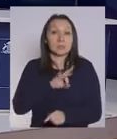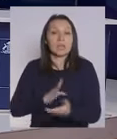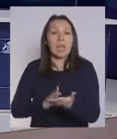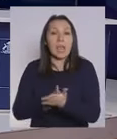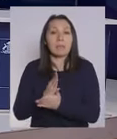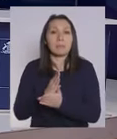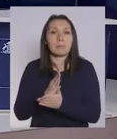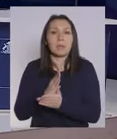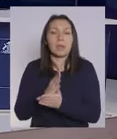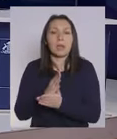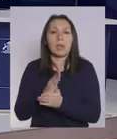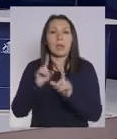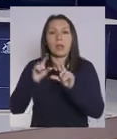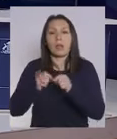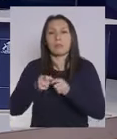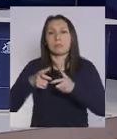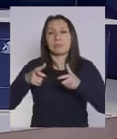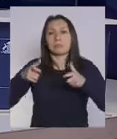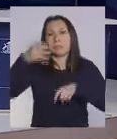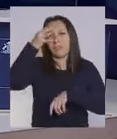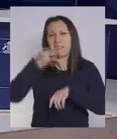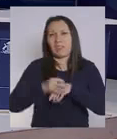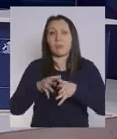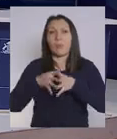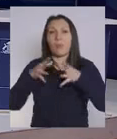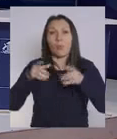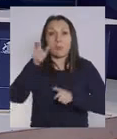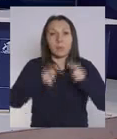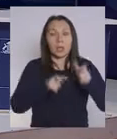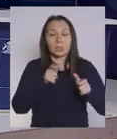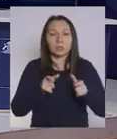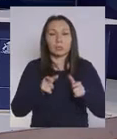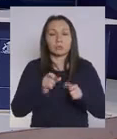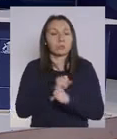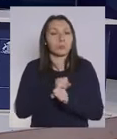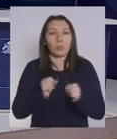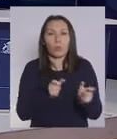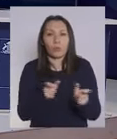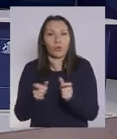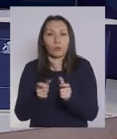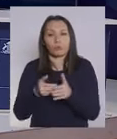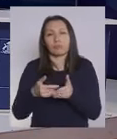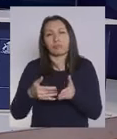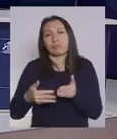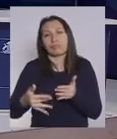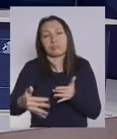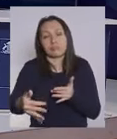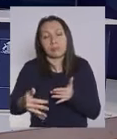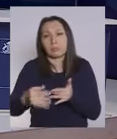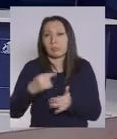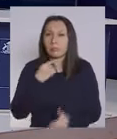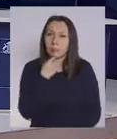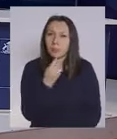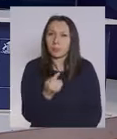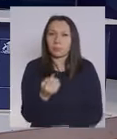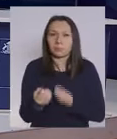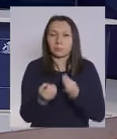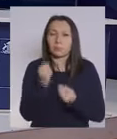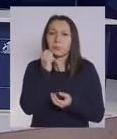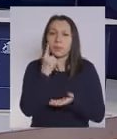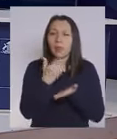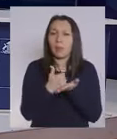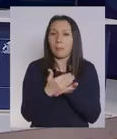en una etapa de endemia alta y que este número de casos es insostenible en el tiempo. Preguntarle, ministro, ¿cuál es el plan